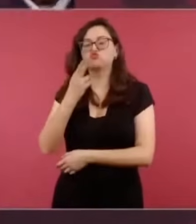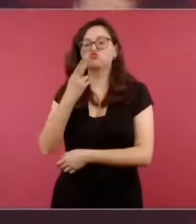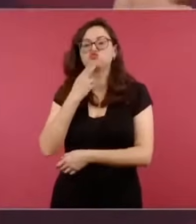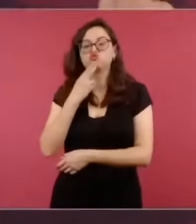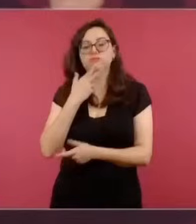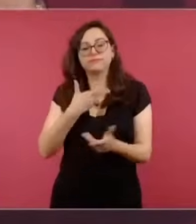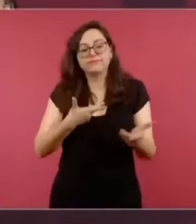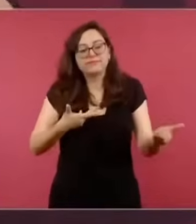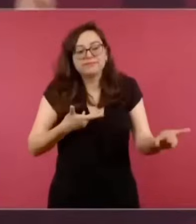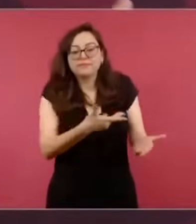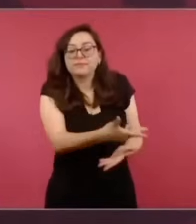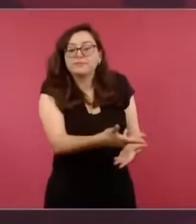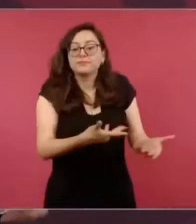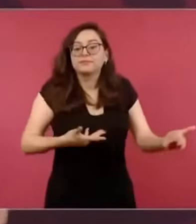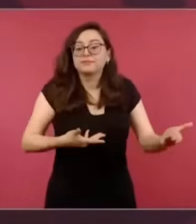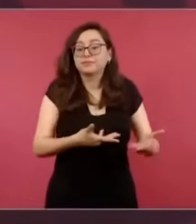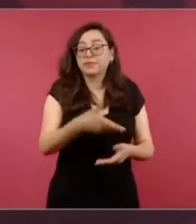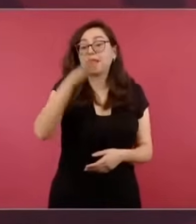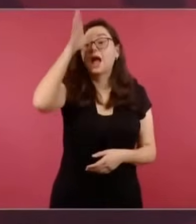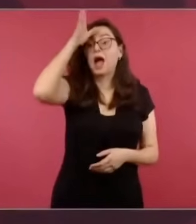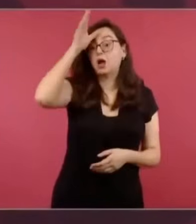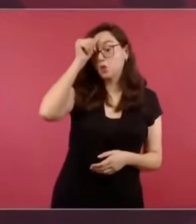Y